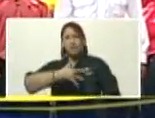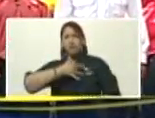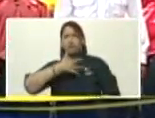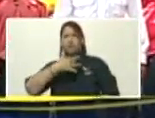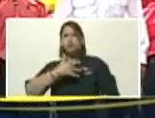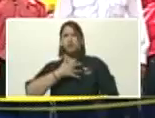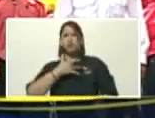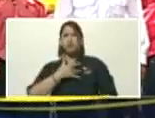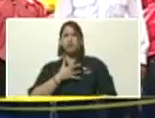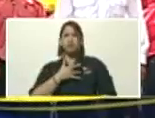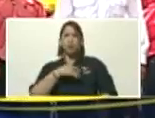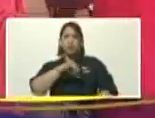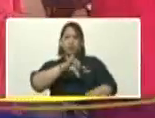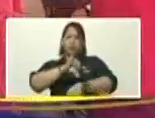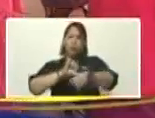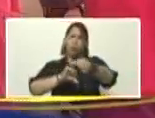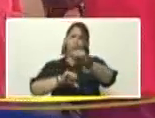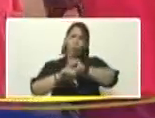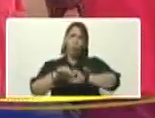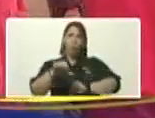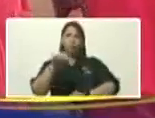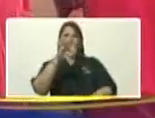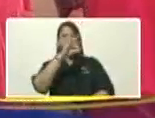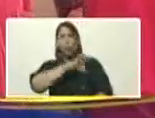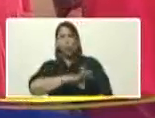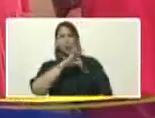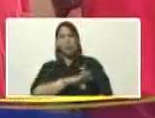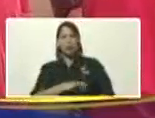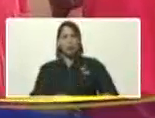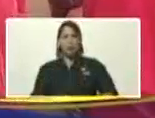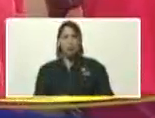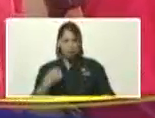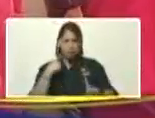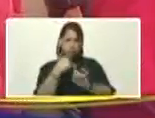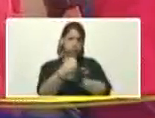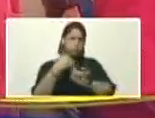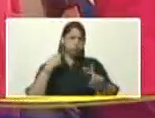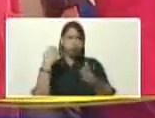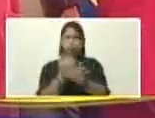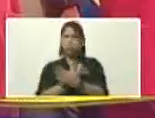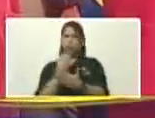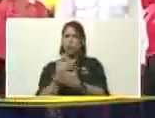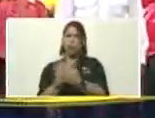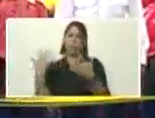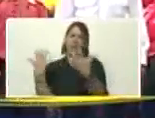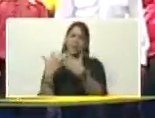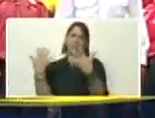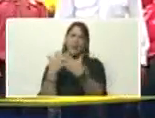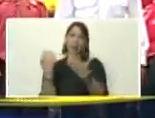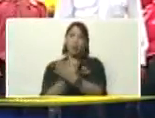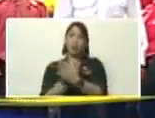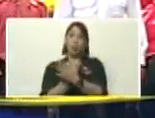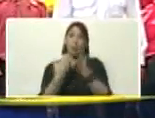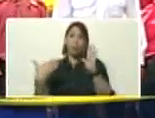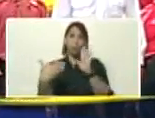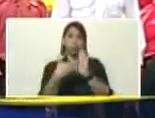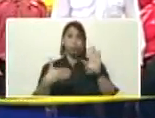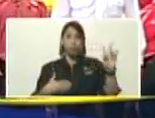las heridas sociales de la agresión económica, de la guerra económica.